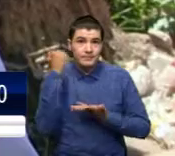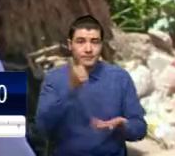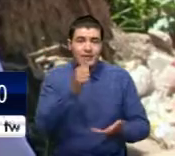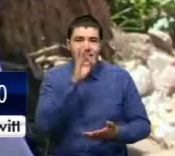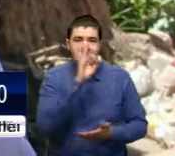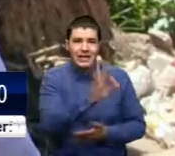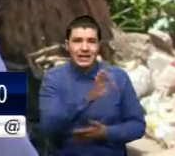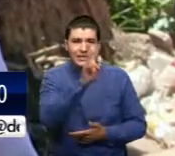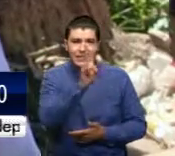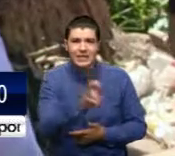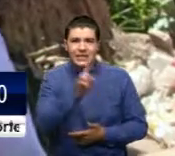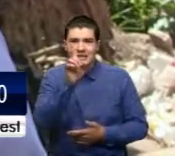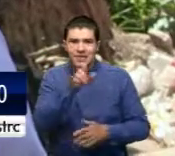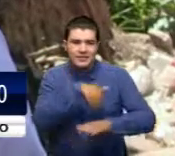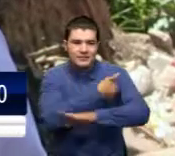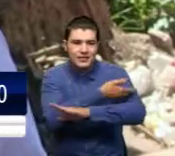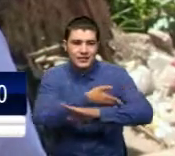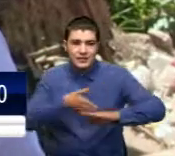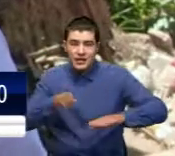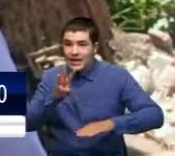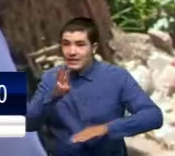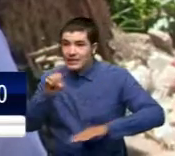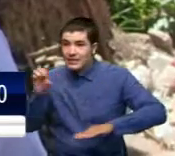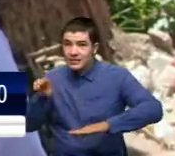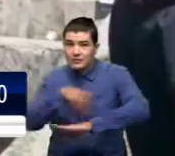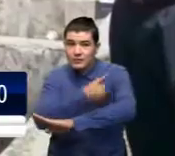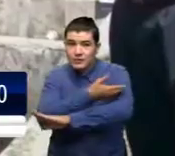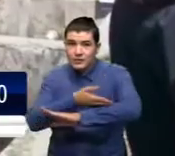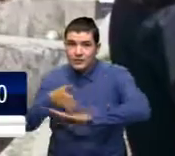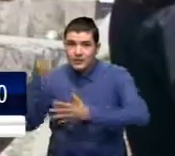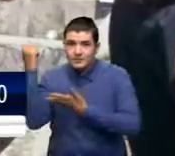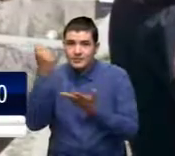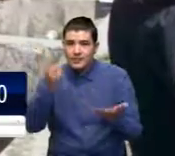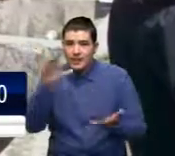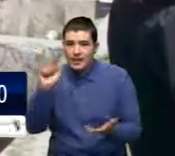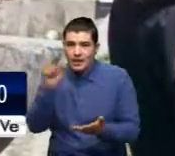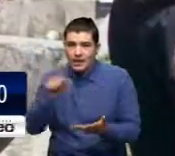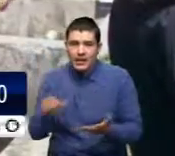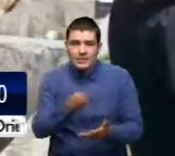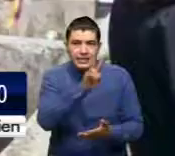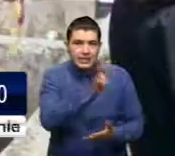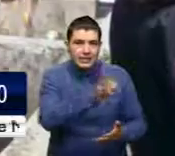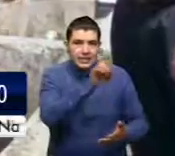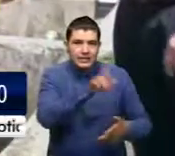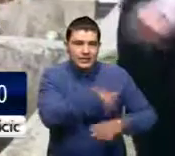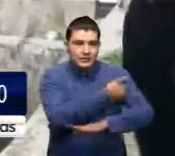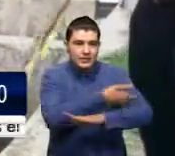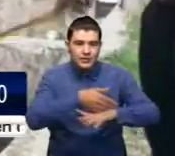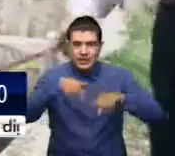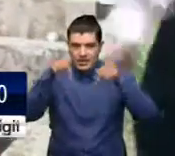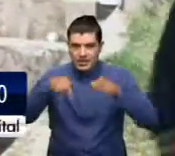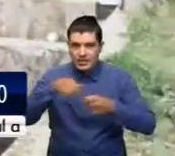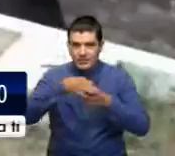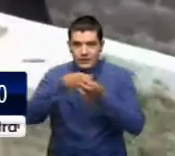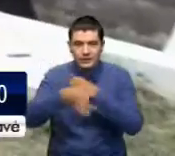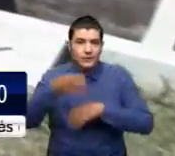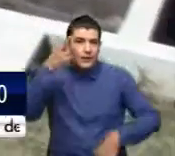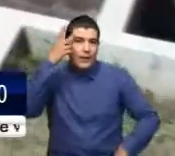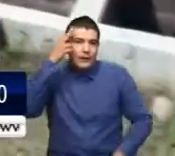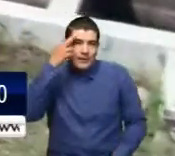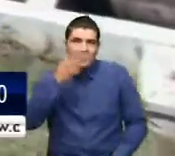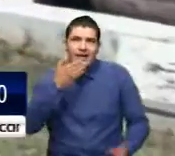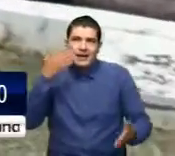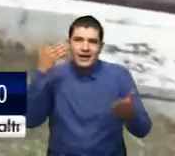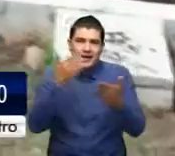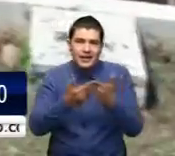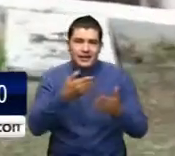millones, de los cuales 300 millones aportó la CAS, 76 millones el municipio, y pues obviamente agradeciendo